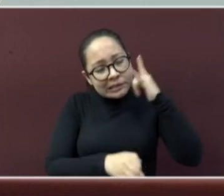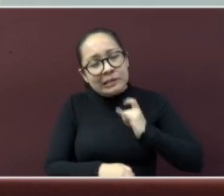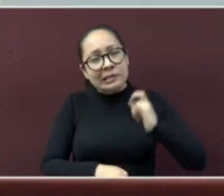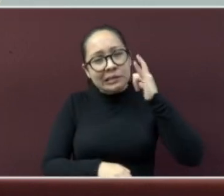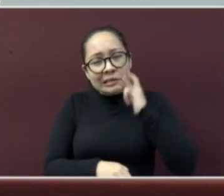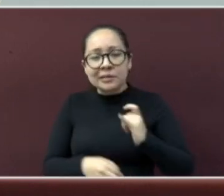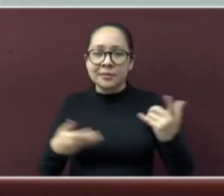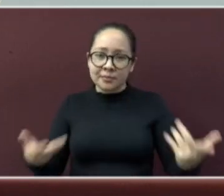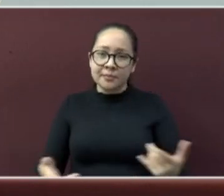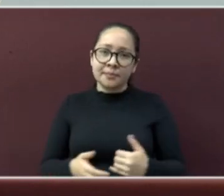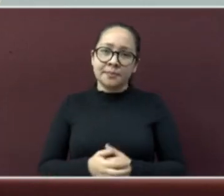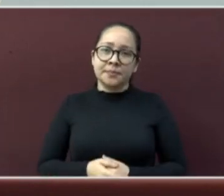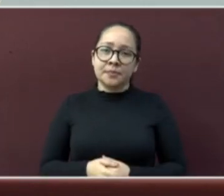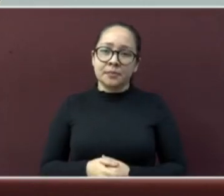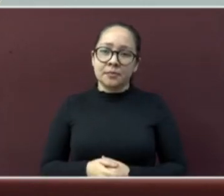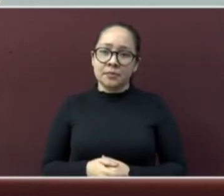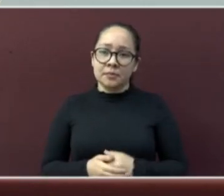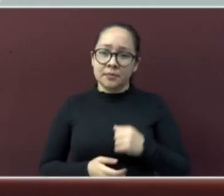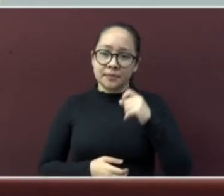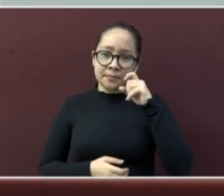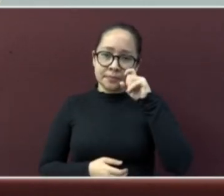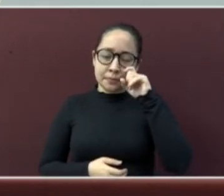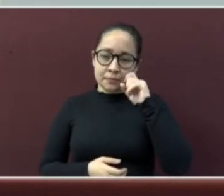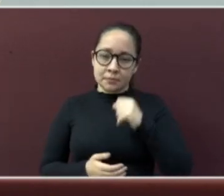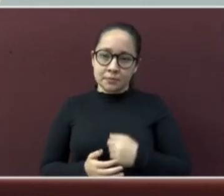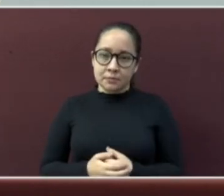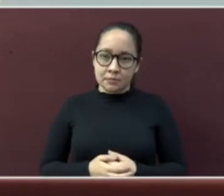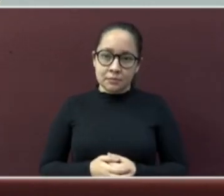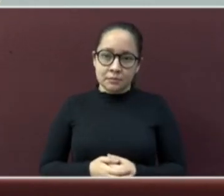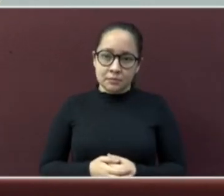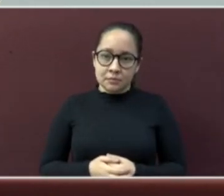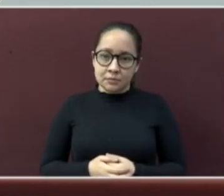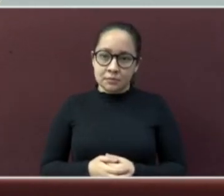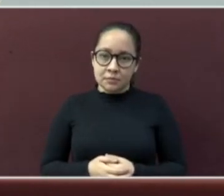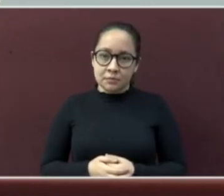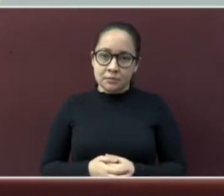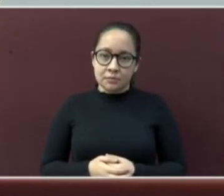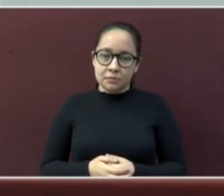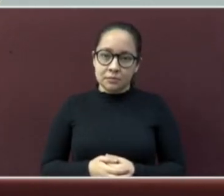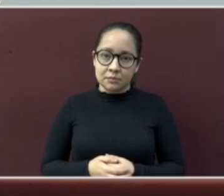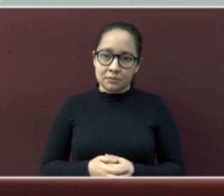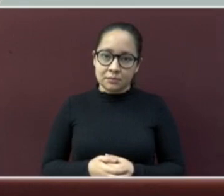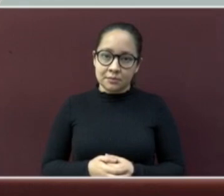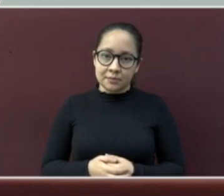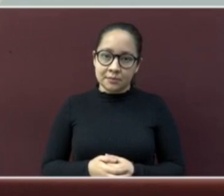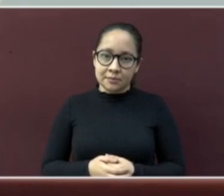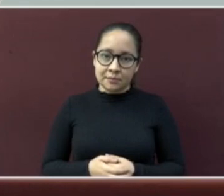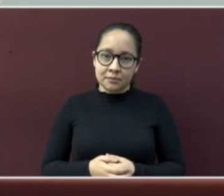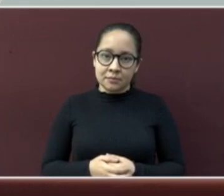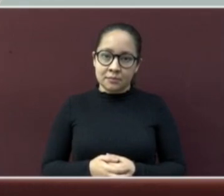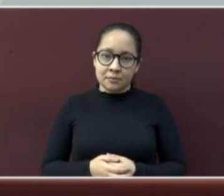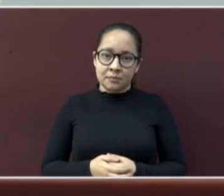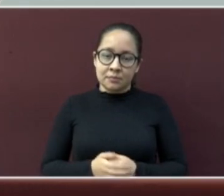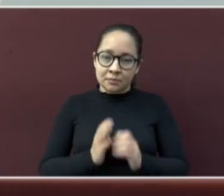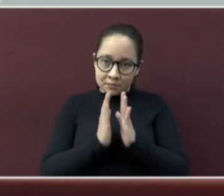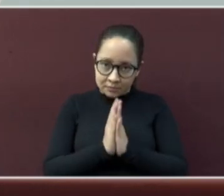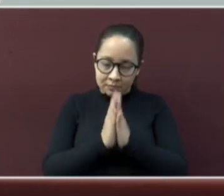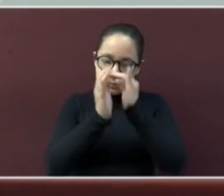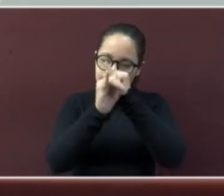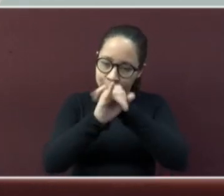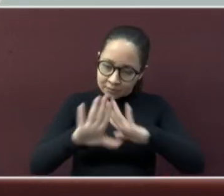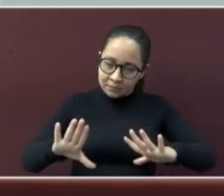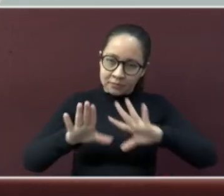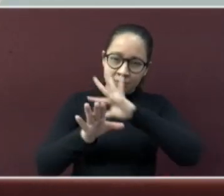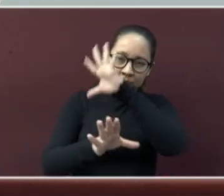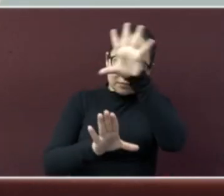orientarlos e informarlos de manera puntual para que la apertura de sus